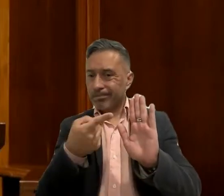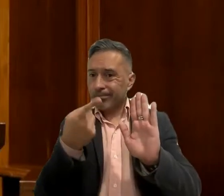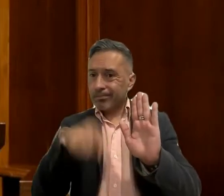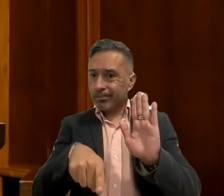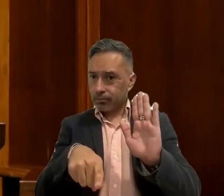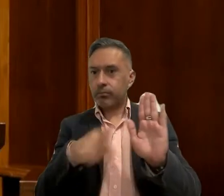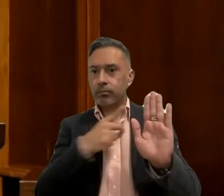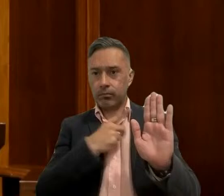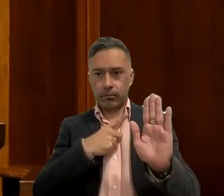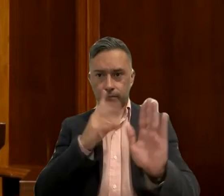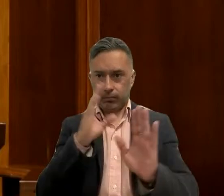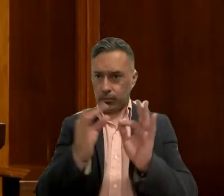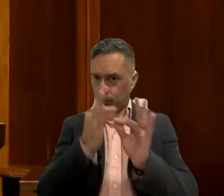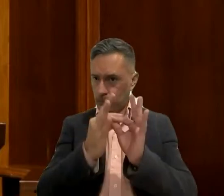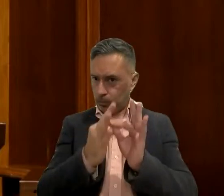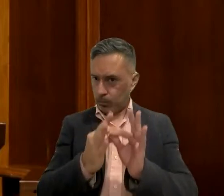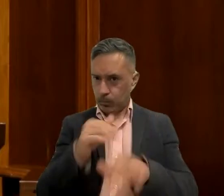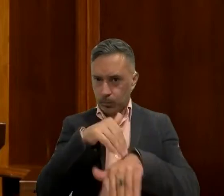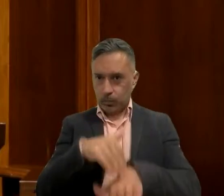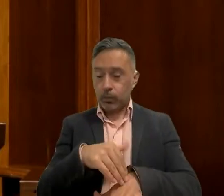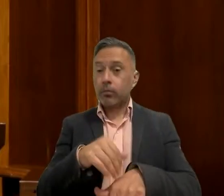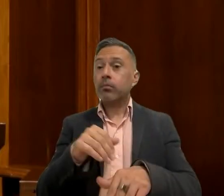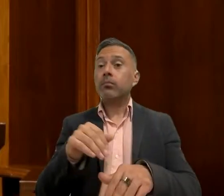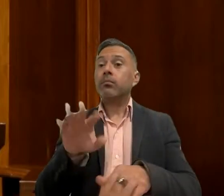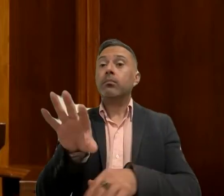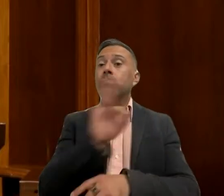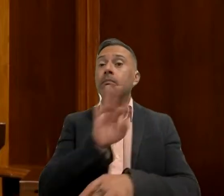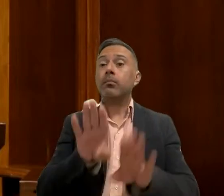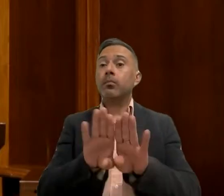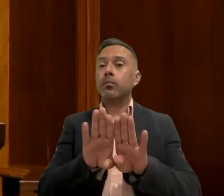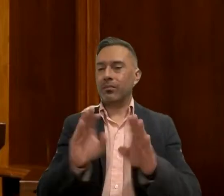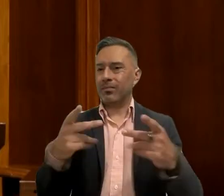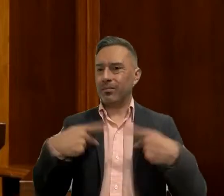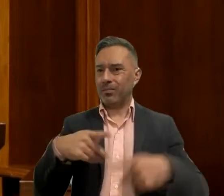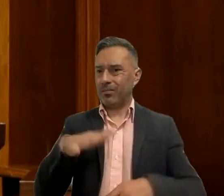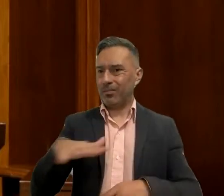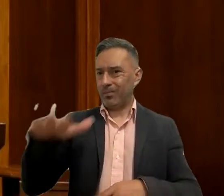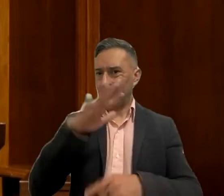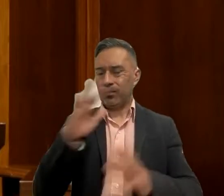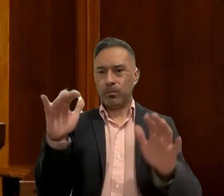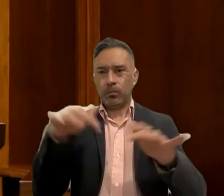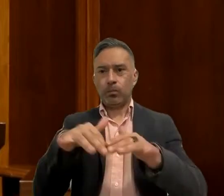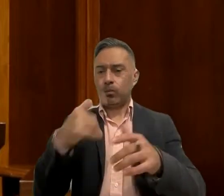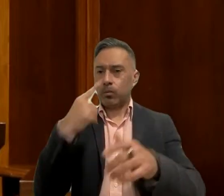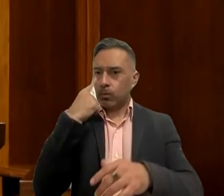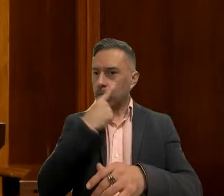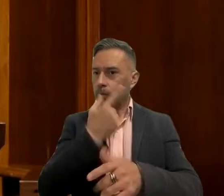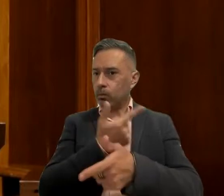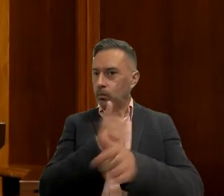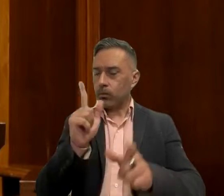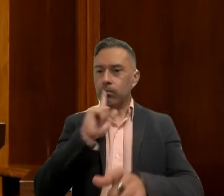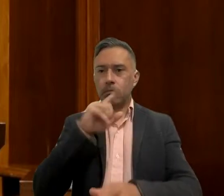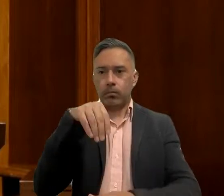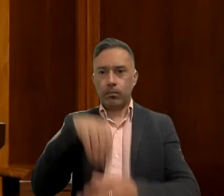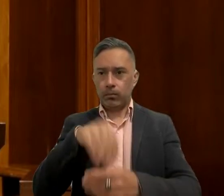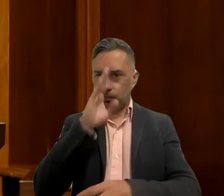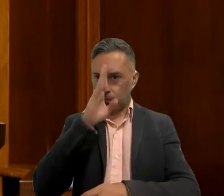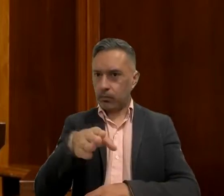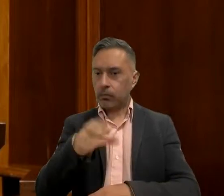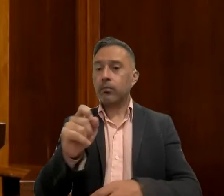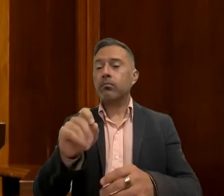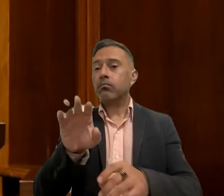y serán electos mediante sufragio universal, libre, secreto y directo, según los principios de mayoría relativa y de